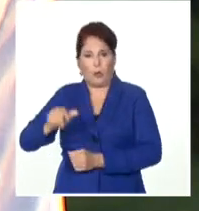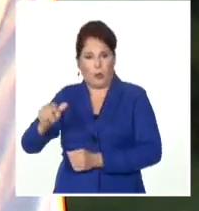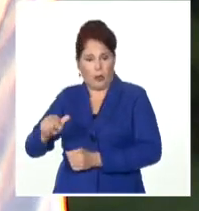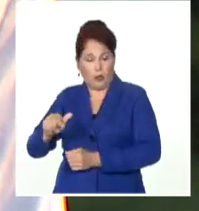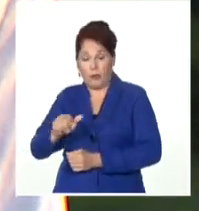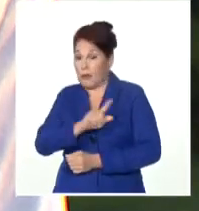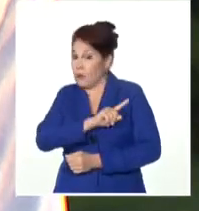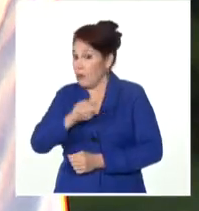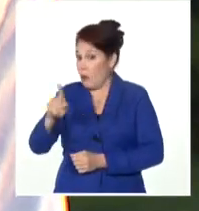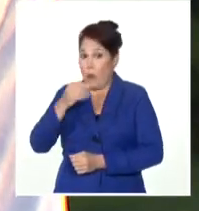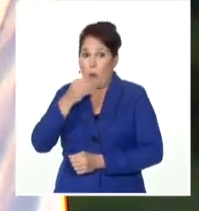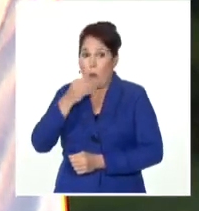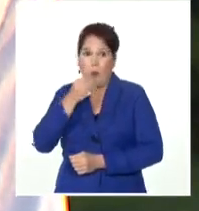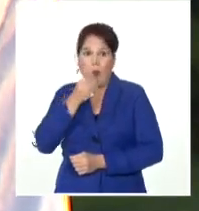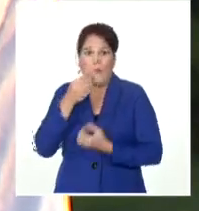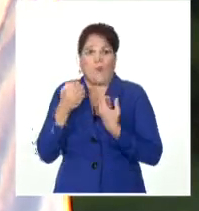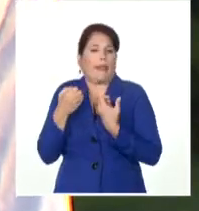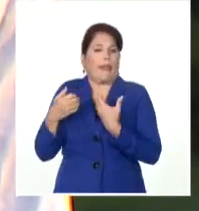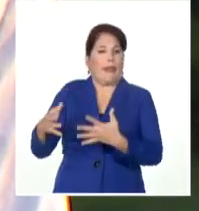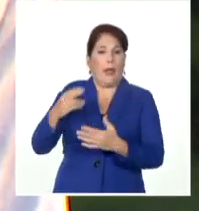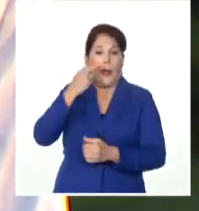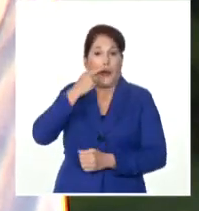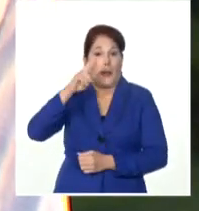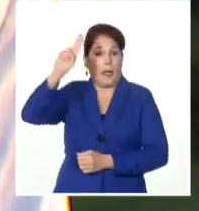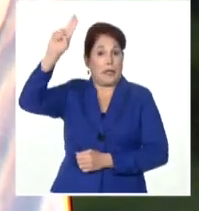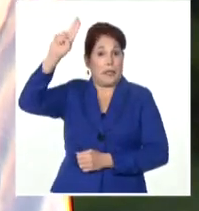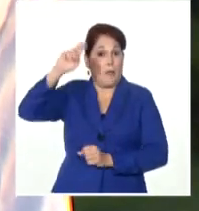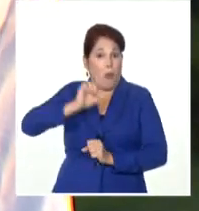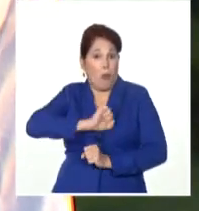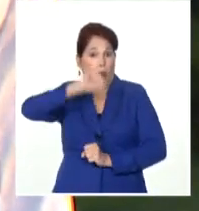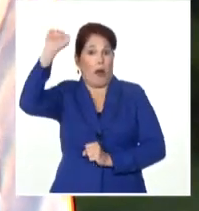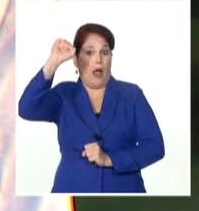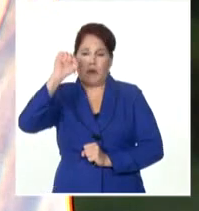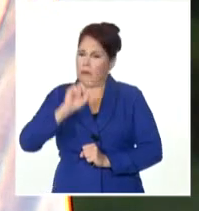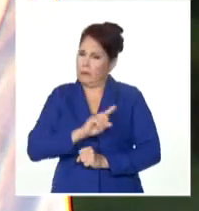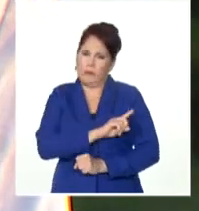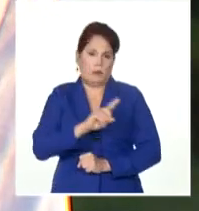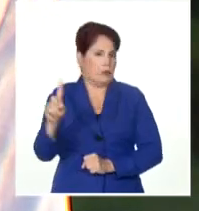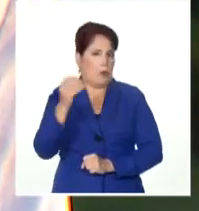No podemos permitir que el neonazismo gane más terreno.